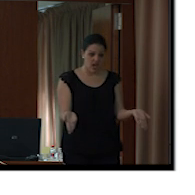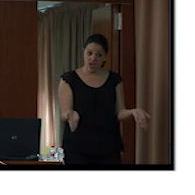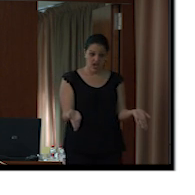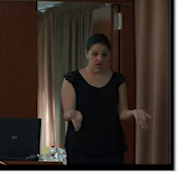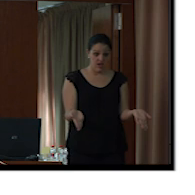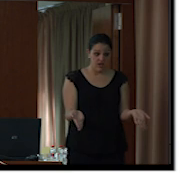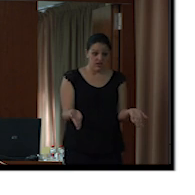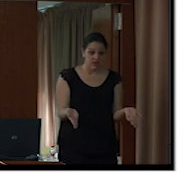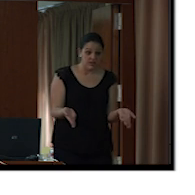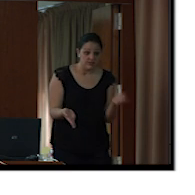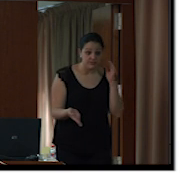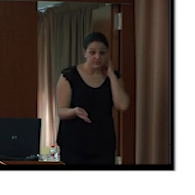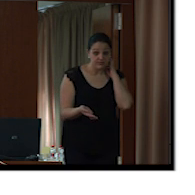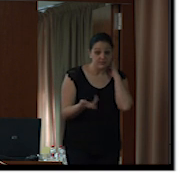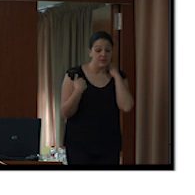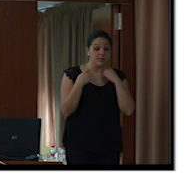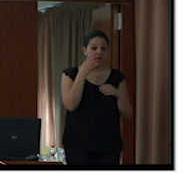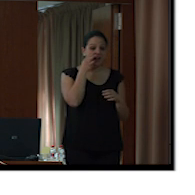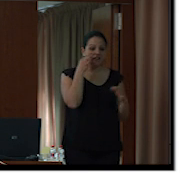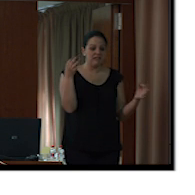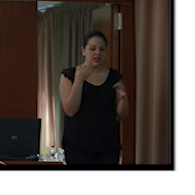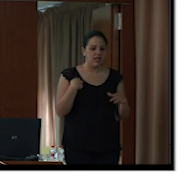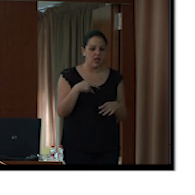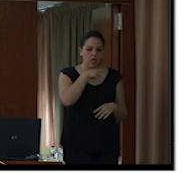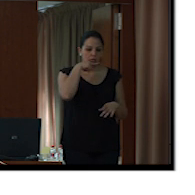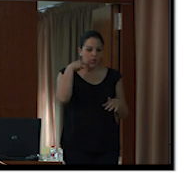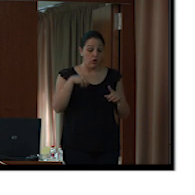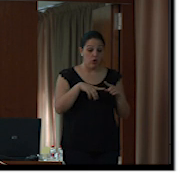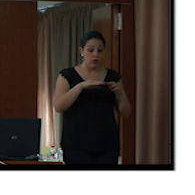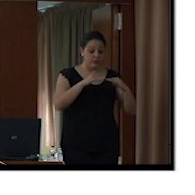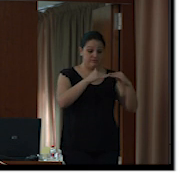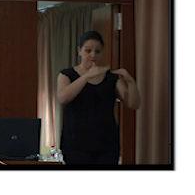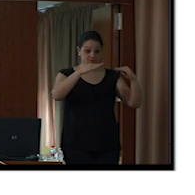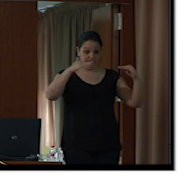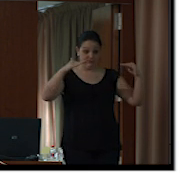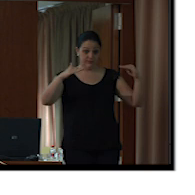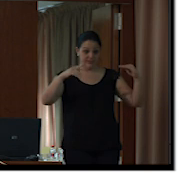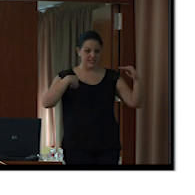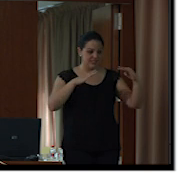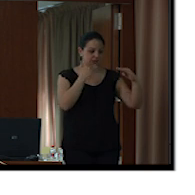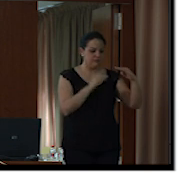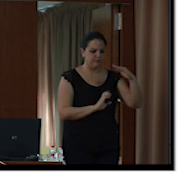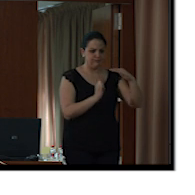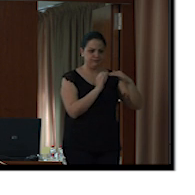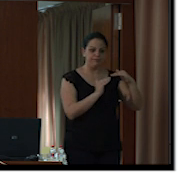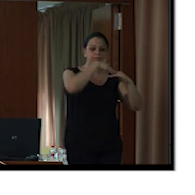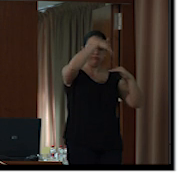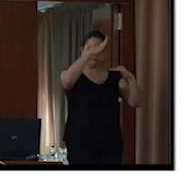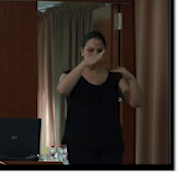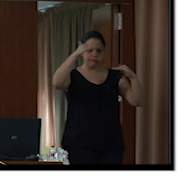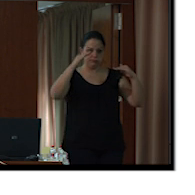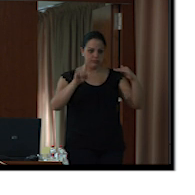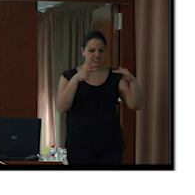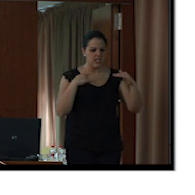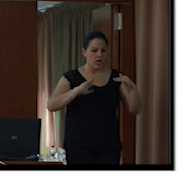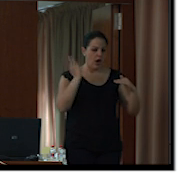razones. Porque aumentan el umbral del dolor y porque tiene un efecto sobre la fase REM, regula la fase REM. Entre ellos, los tricíclicos fueron los primeros que se